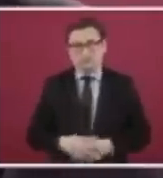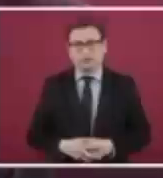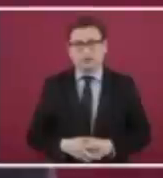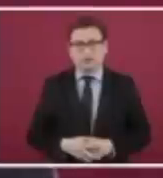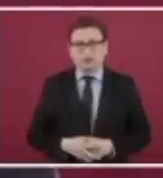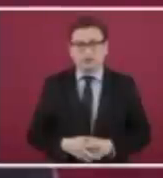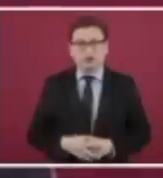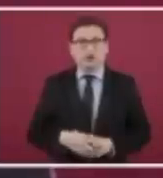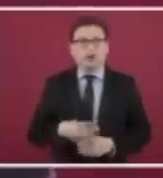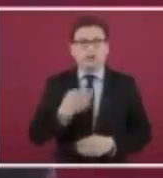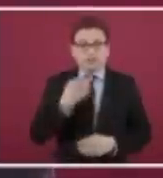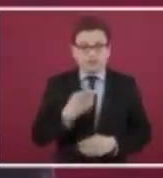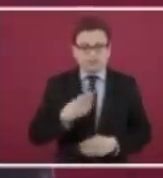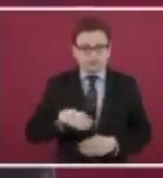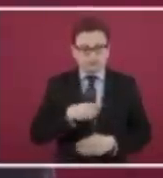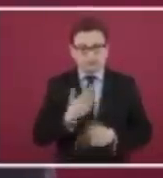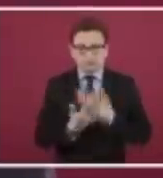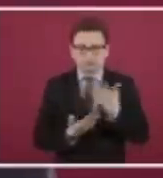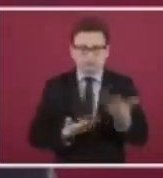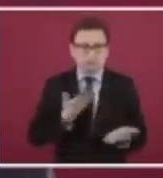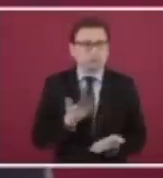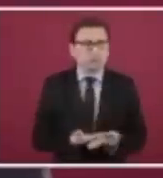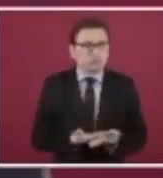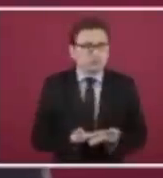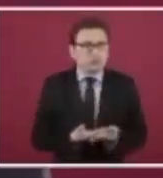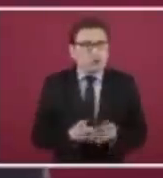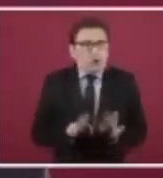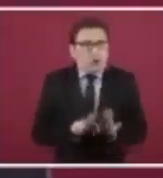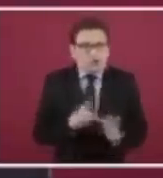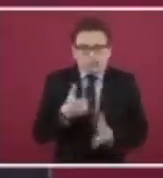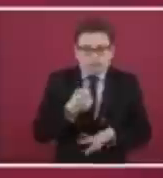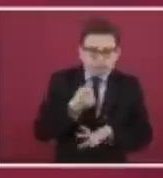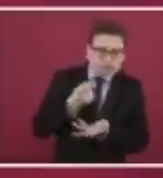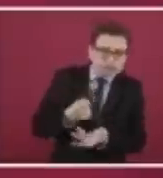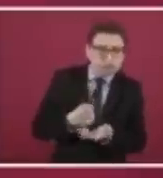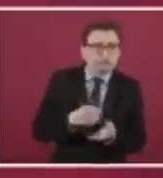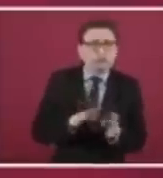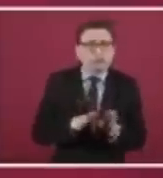Entonces, estamos planteando una manera de entregar casi